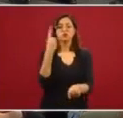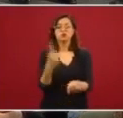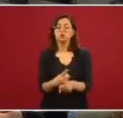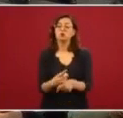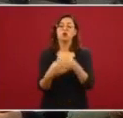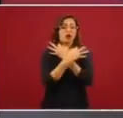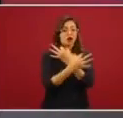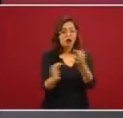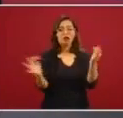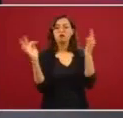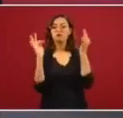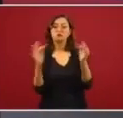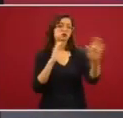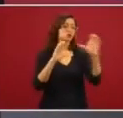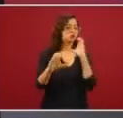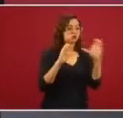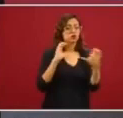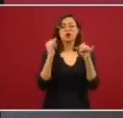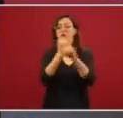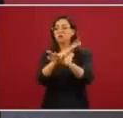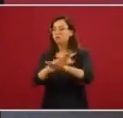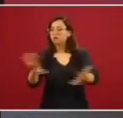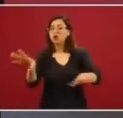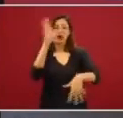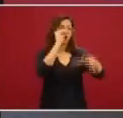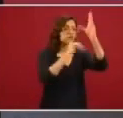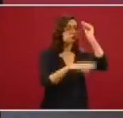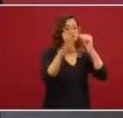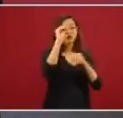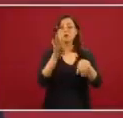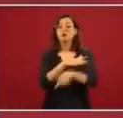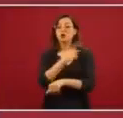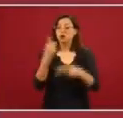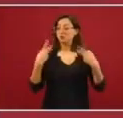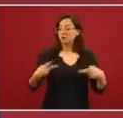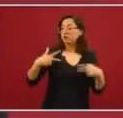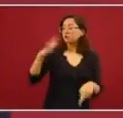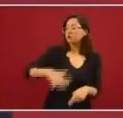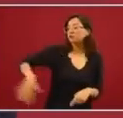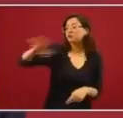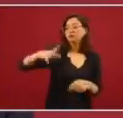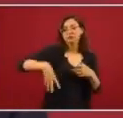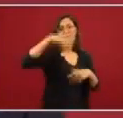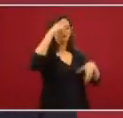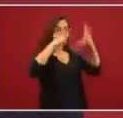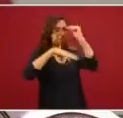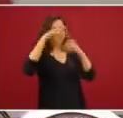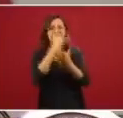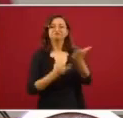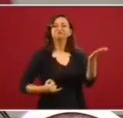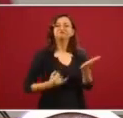para comunicar e informarse porque una ciudadanía informada es una ciudadanía que toma las acciones